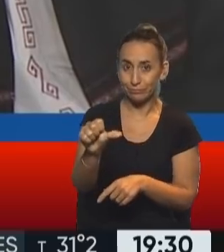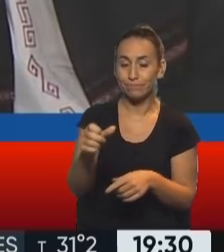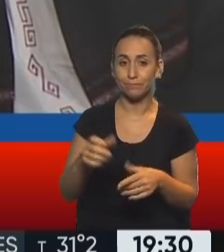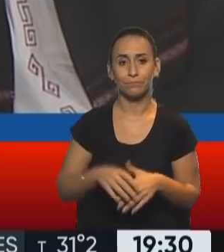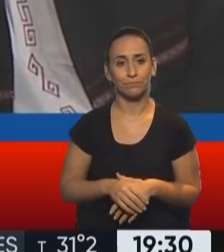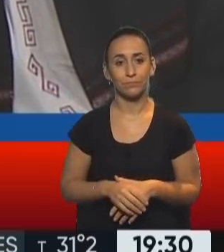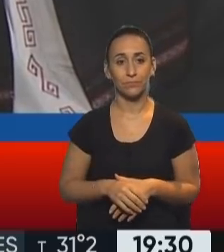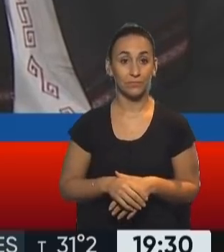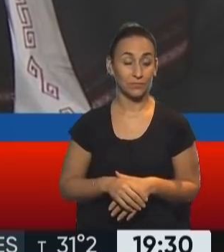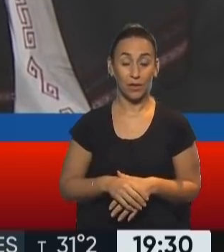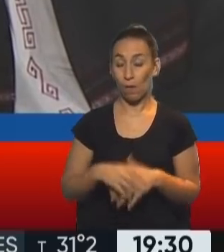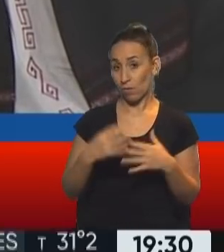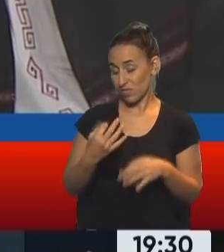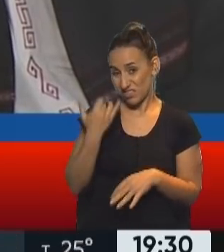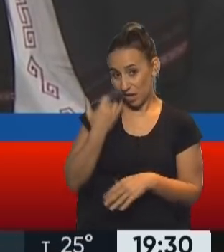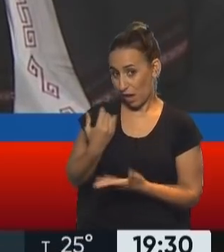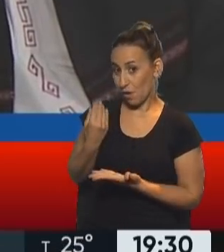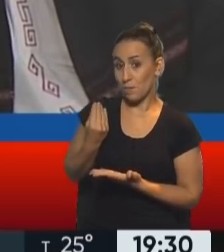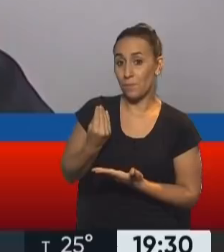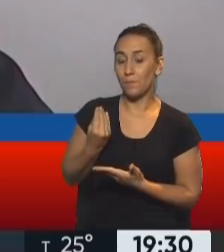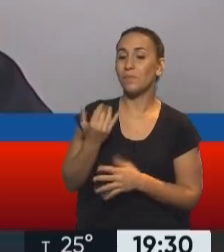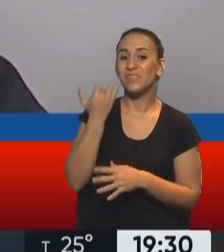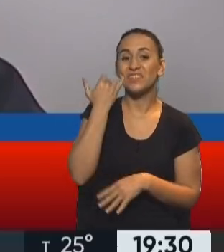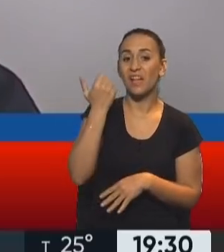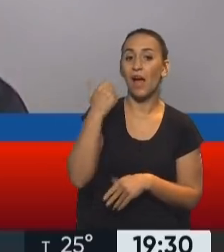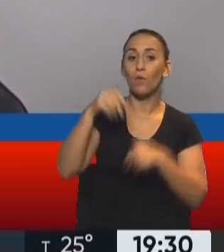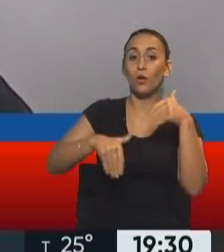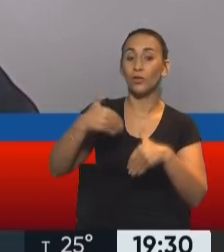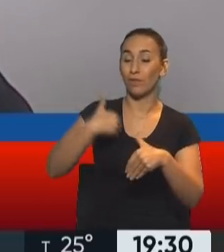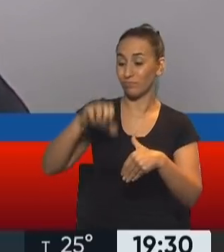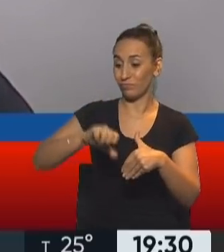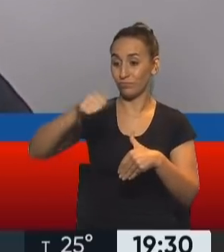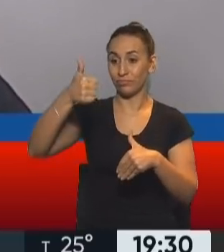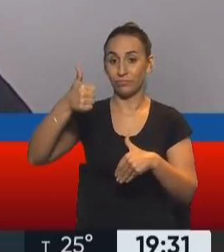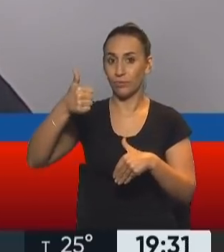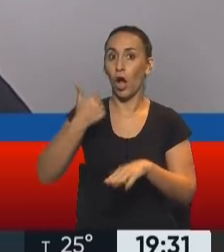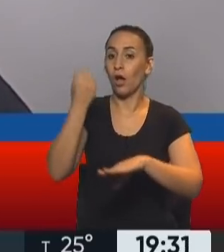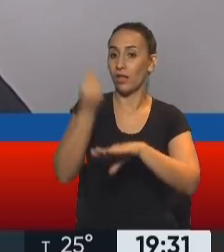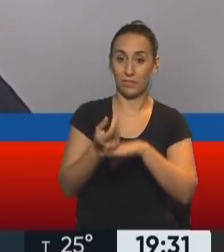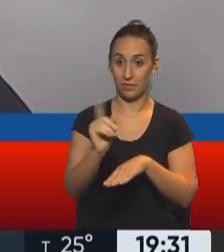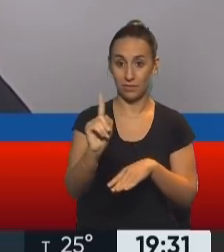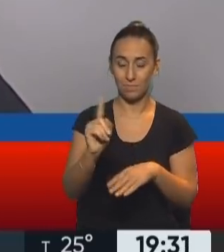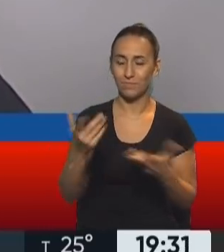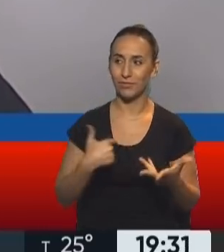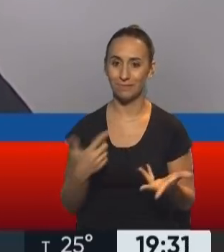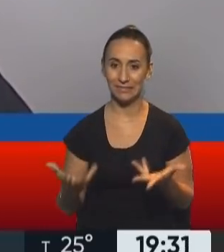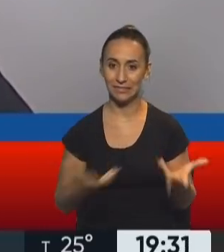Yo ya era presidente electo, pero no era presidente. Por lo tanto, no tiene ningún resorte para poder ayudarlo a